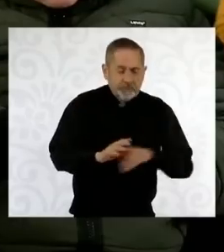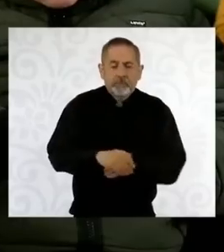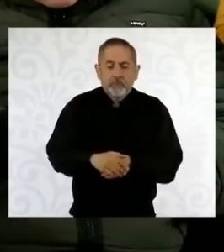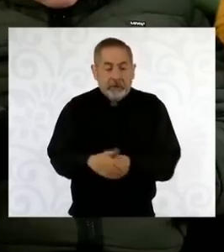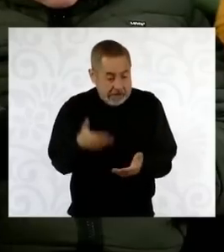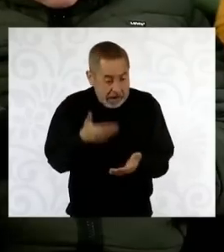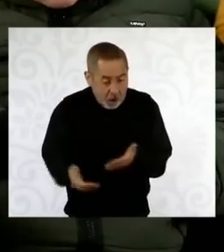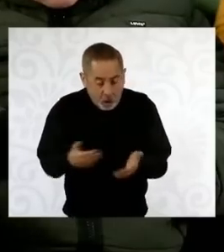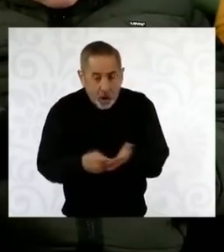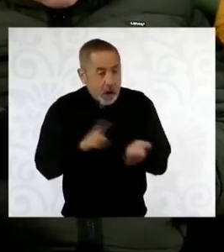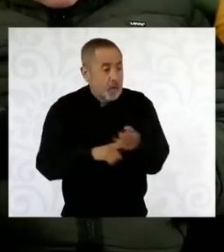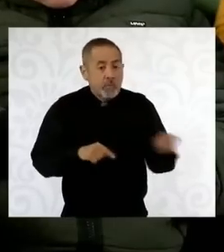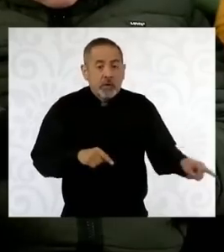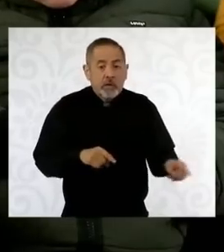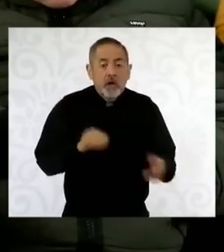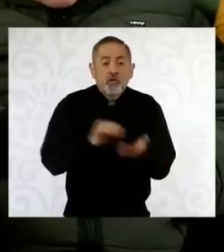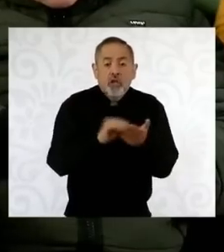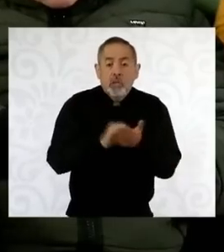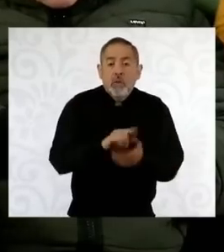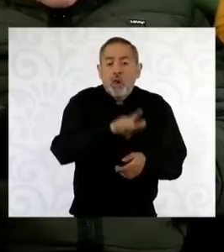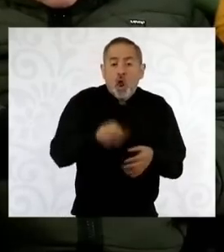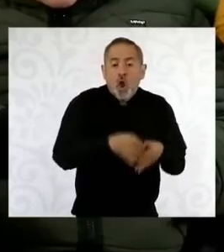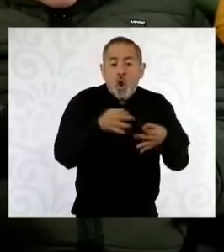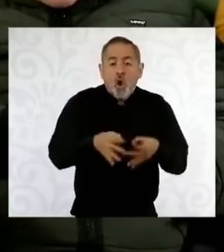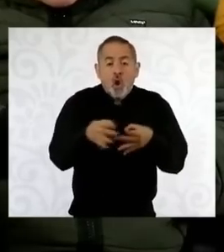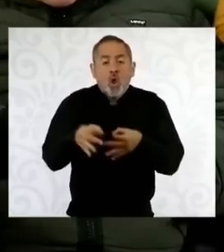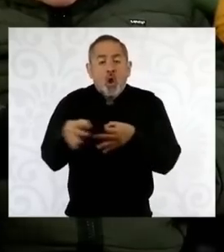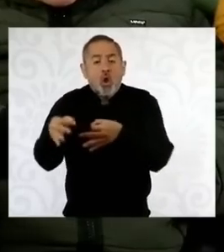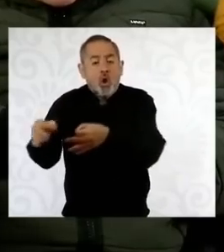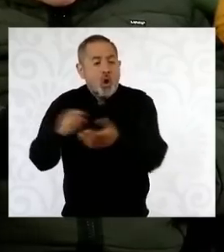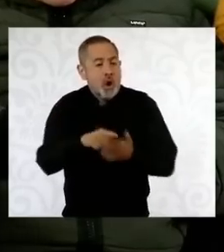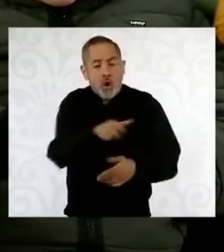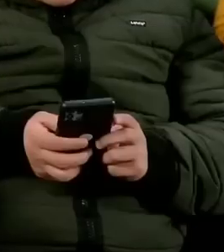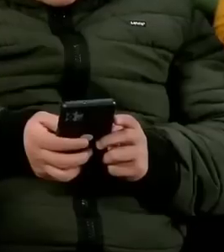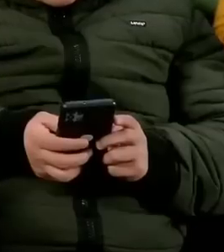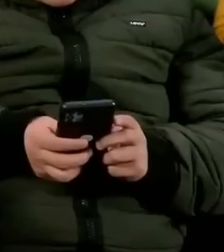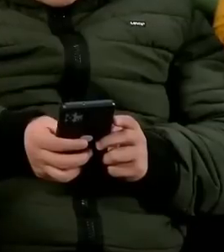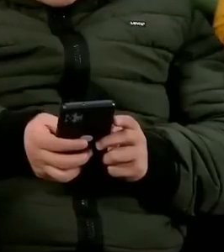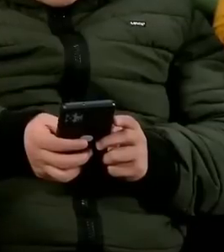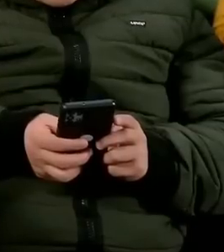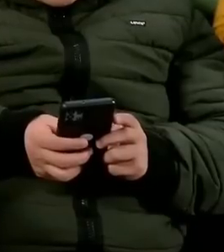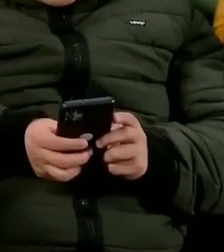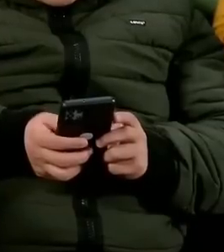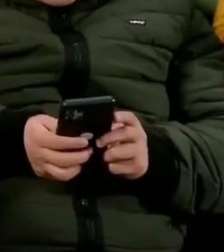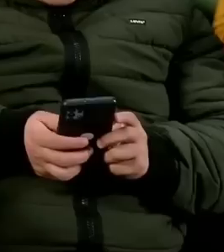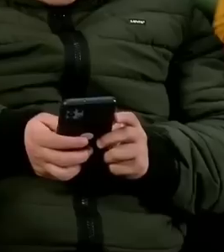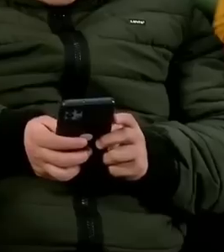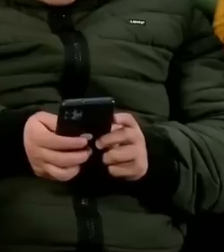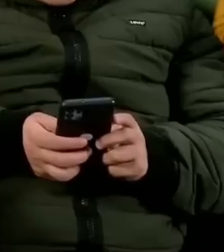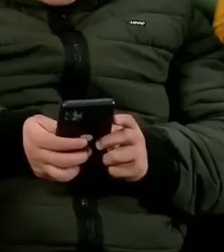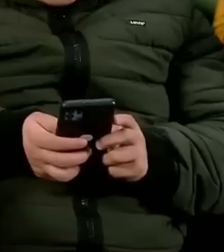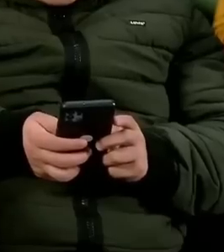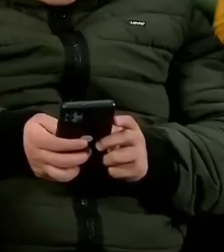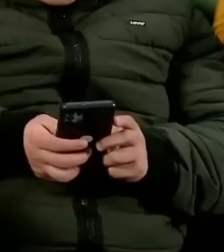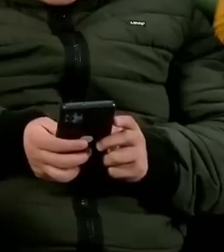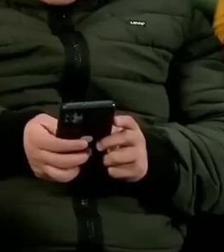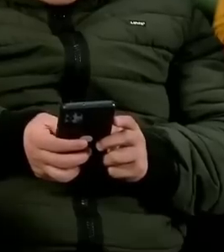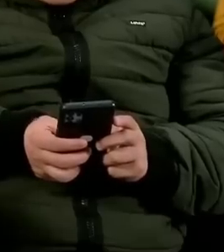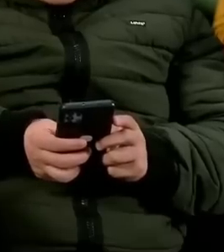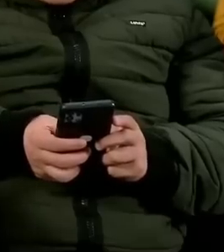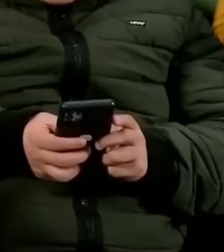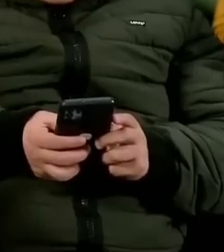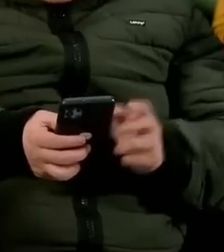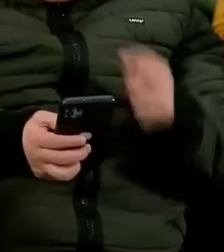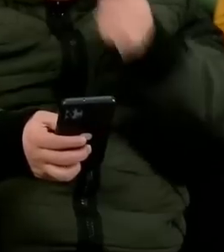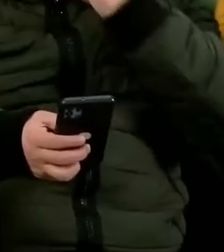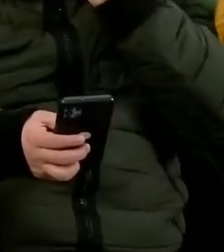pues logró mantener en el limbo esta resolución para el pagar más o casi 35,000 millones de pesos. Ahora con la tramitación